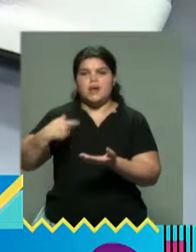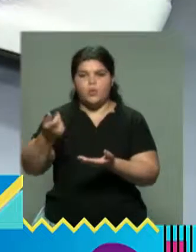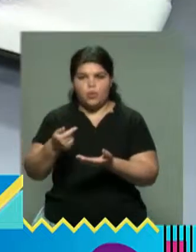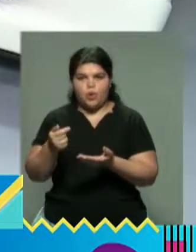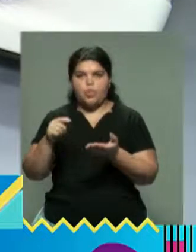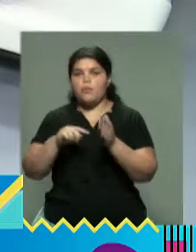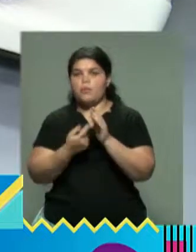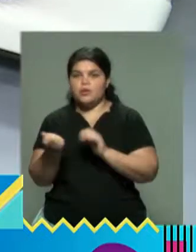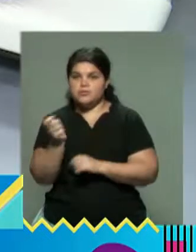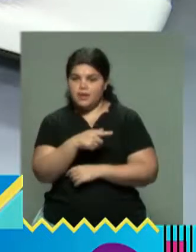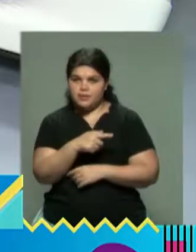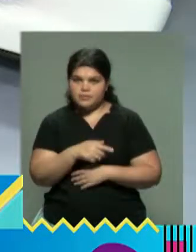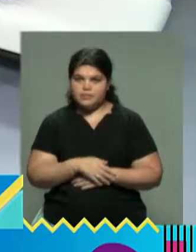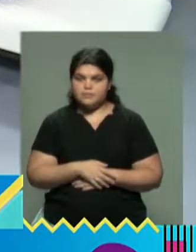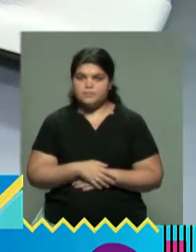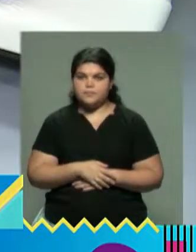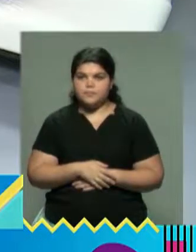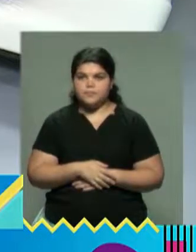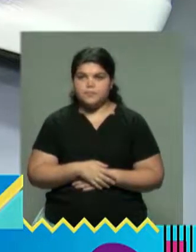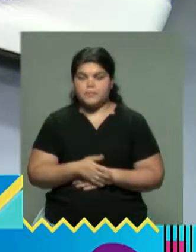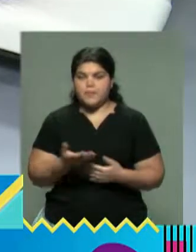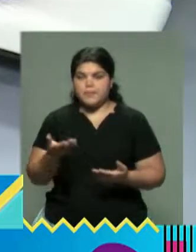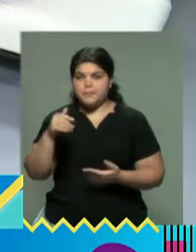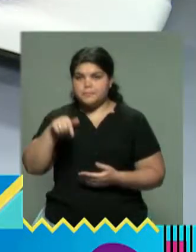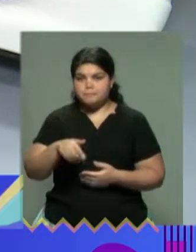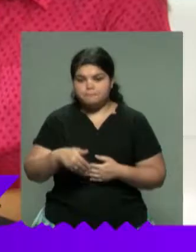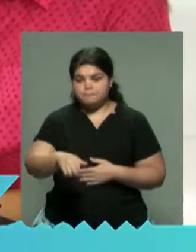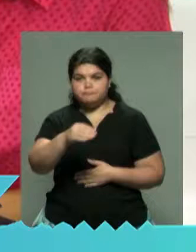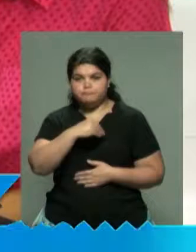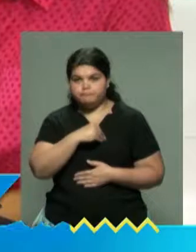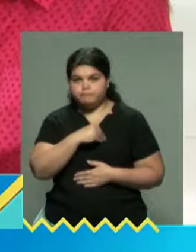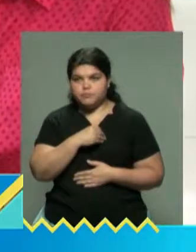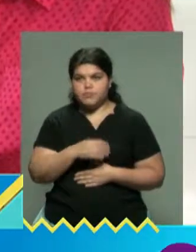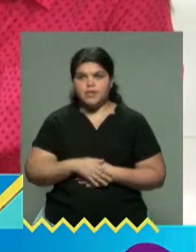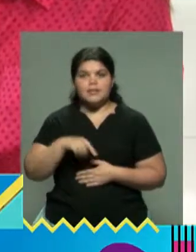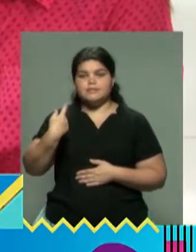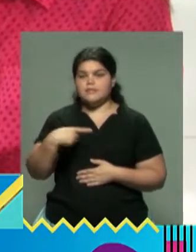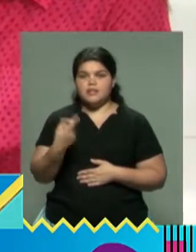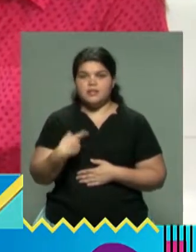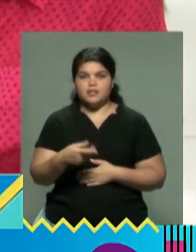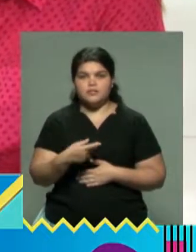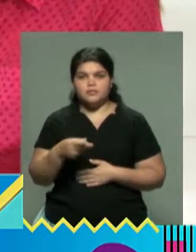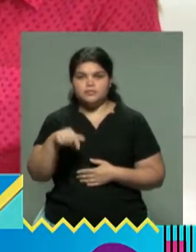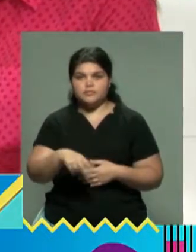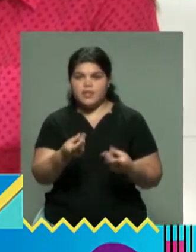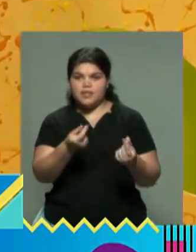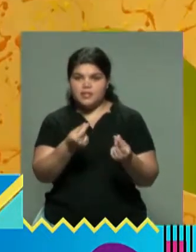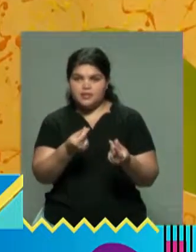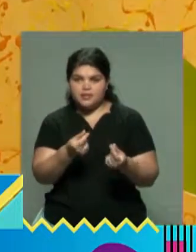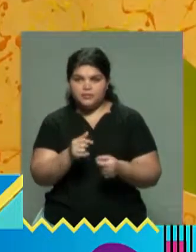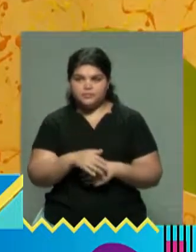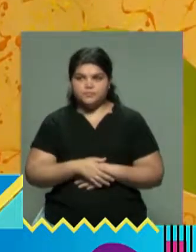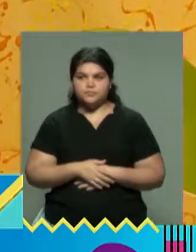yo, pero existe el riesgo, lamentablemente existe. Entonces hay que tener siempre